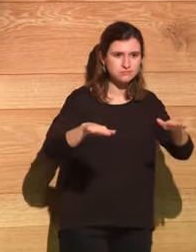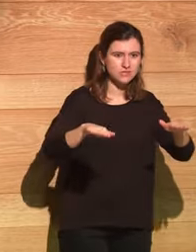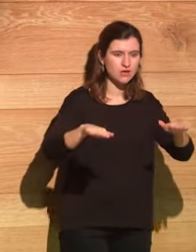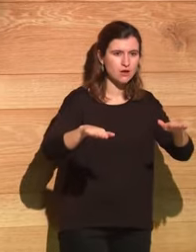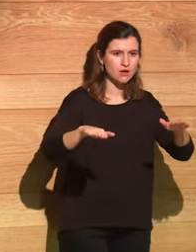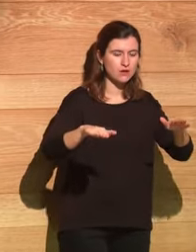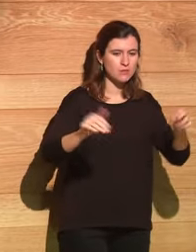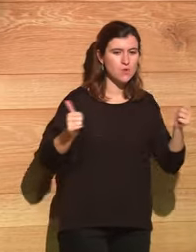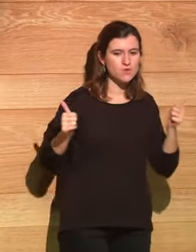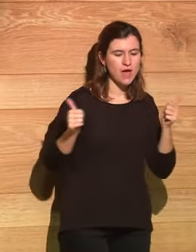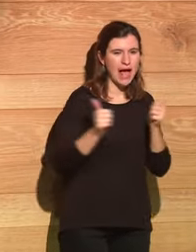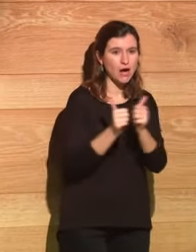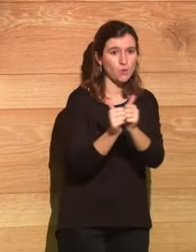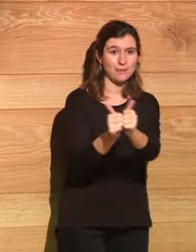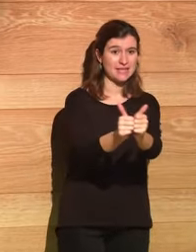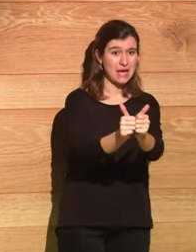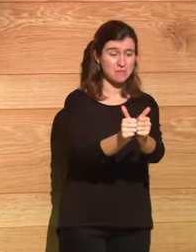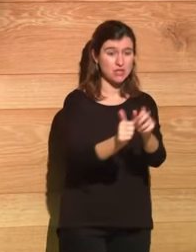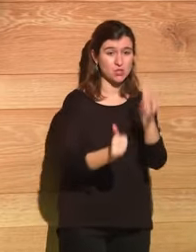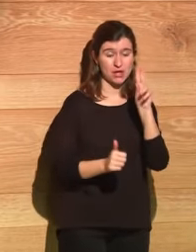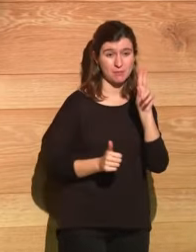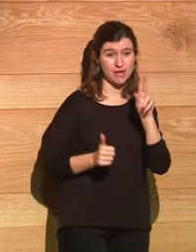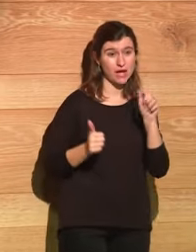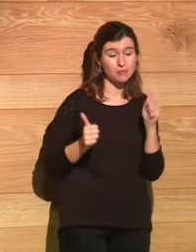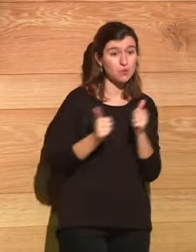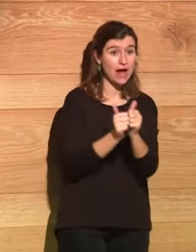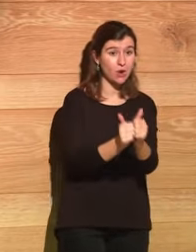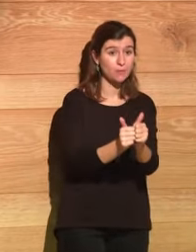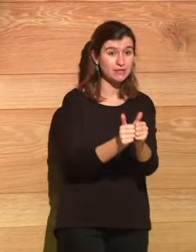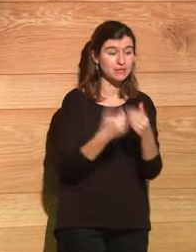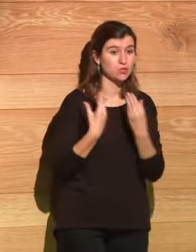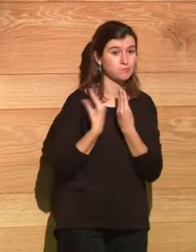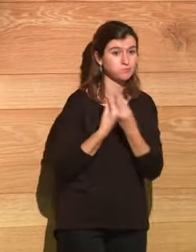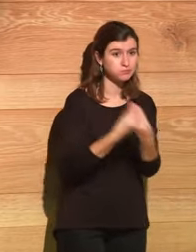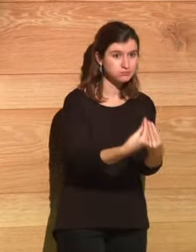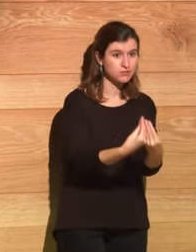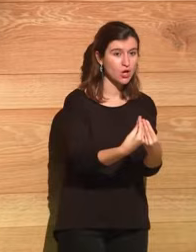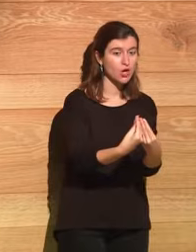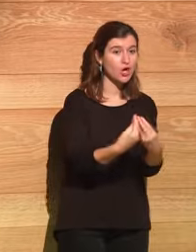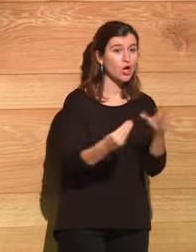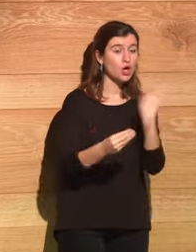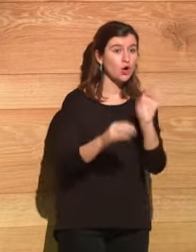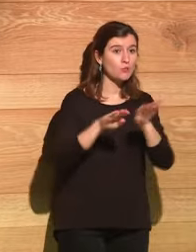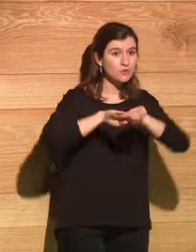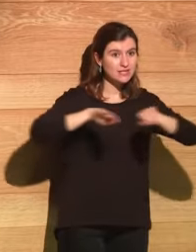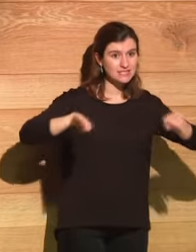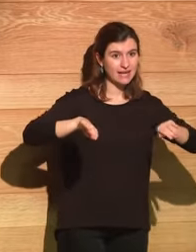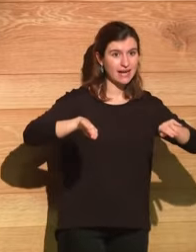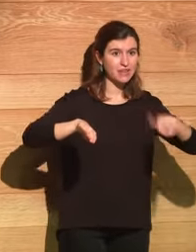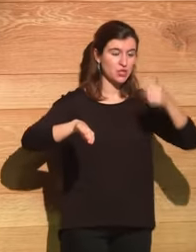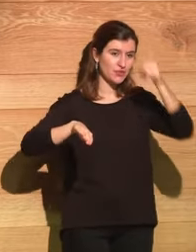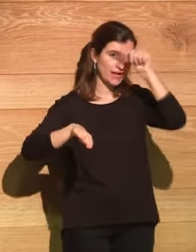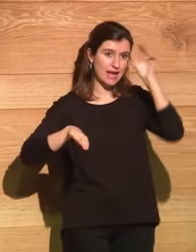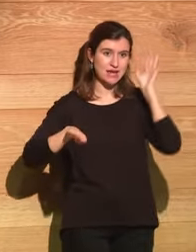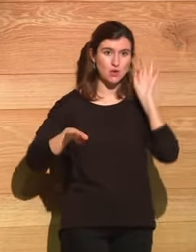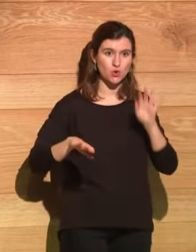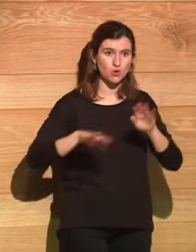realiza en la pareja, tanto en la segregación del género como en la pareja?